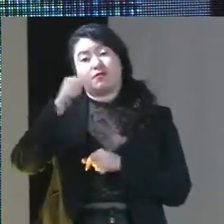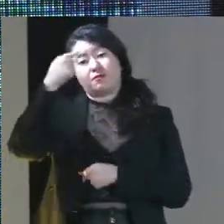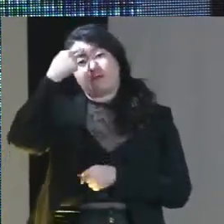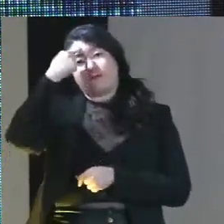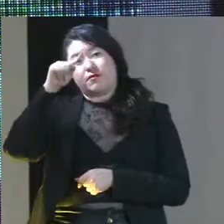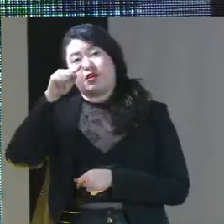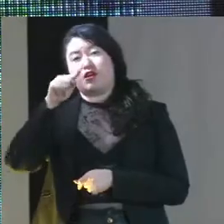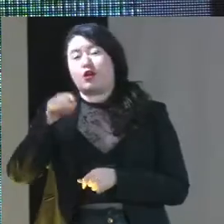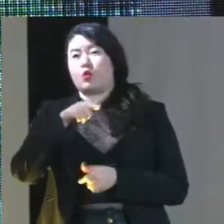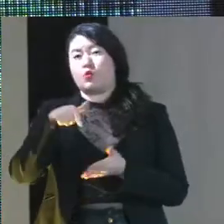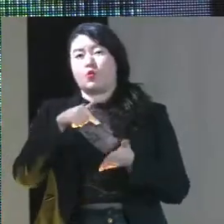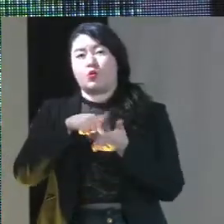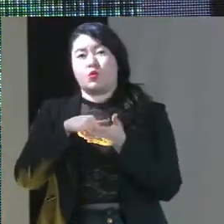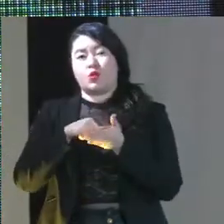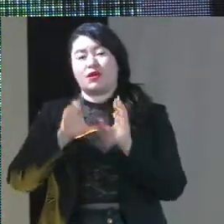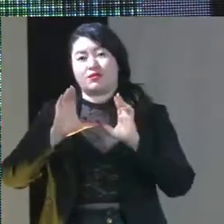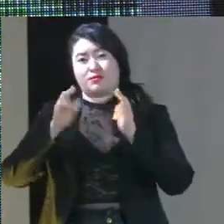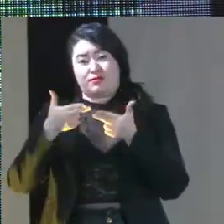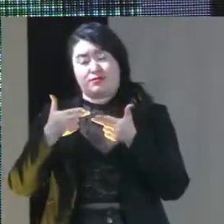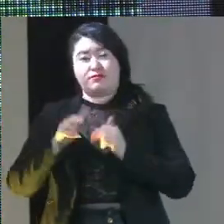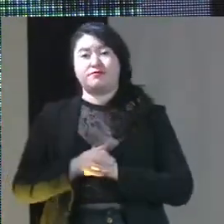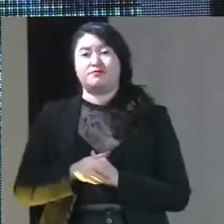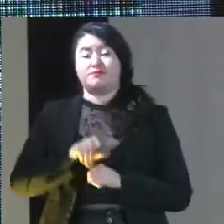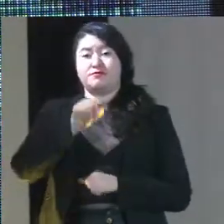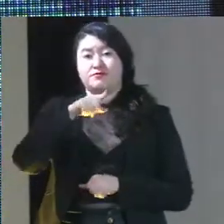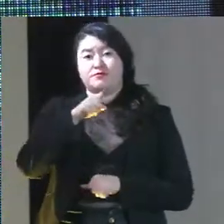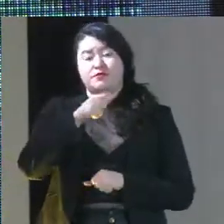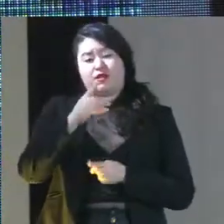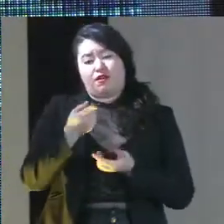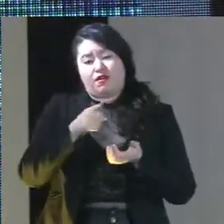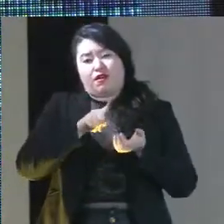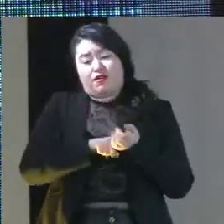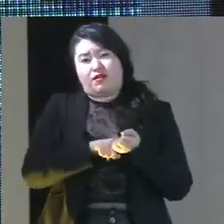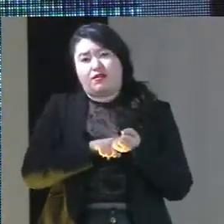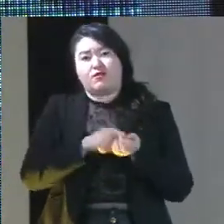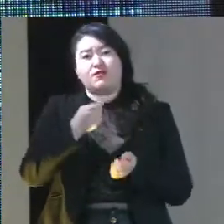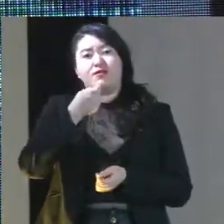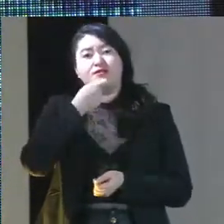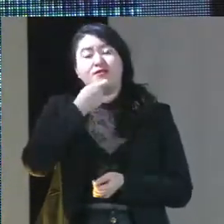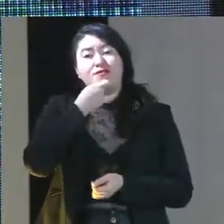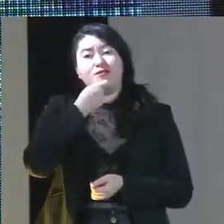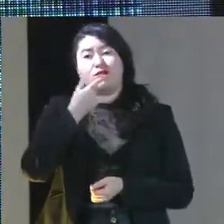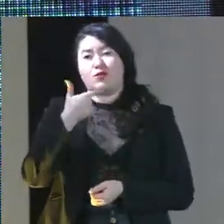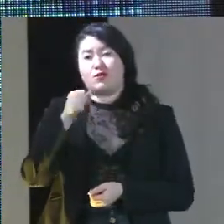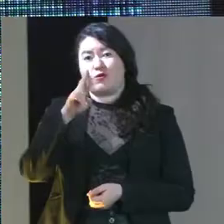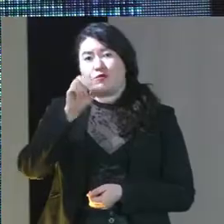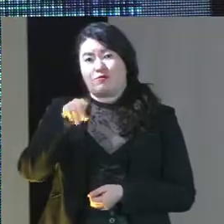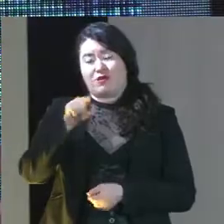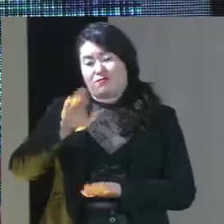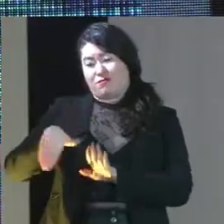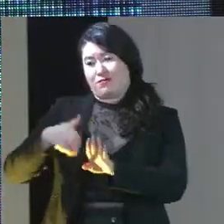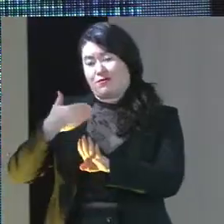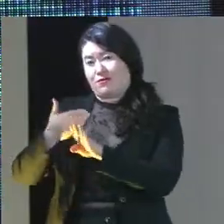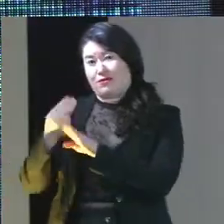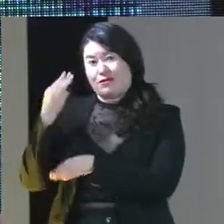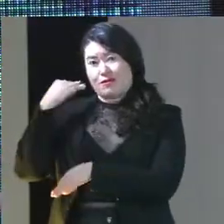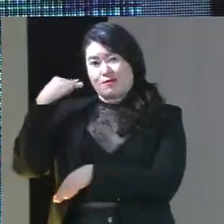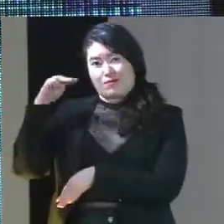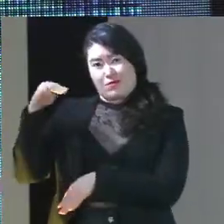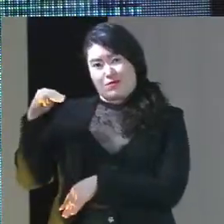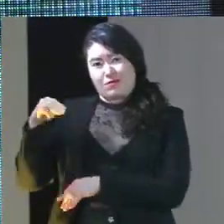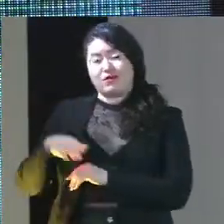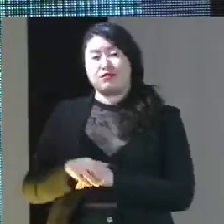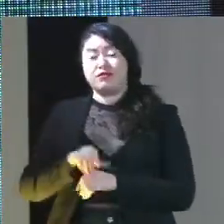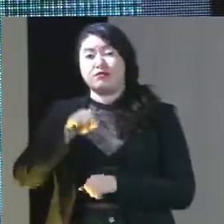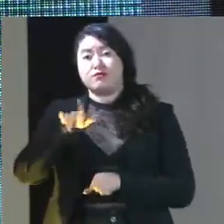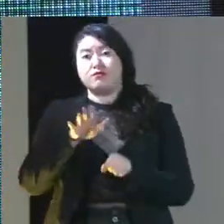la provincia de Chiapas, a las crueles y violentas incursiones de Niño de Guzmán contra los purépechas de Michoacán, que no habían caído en